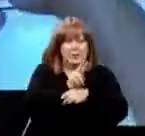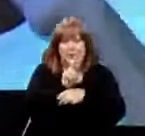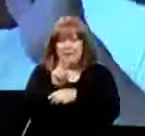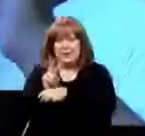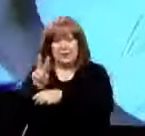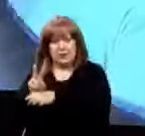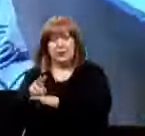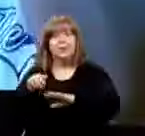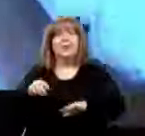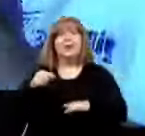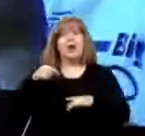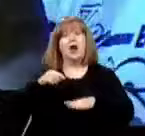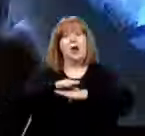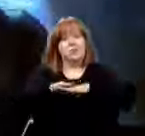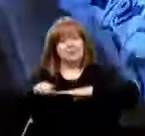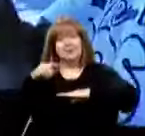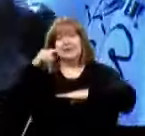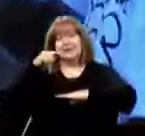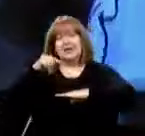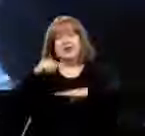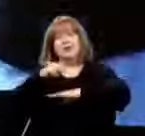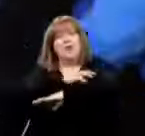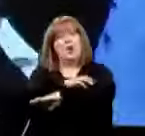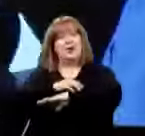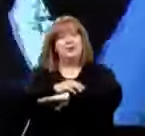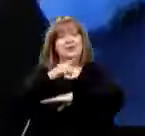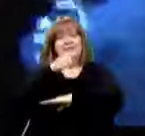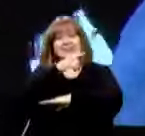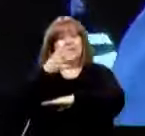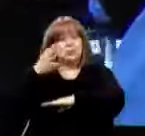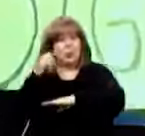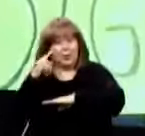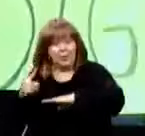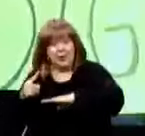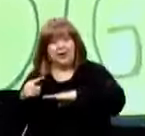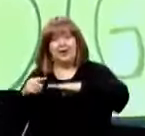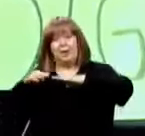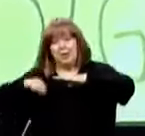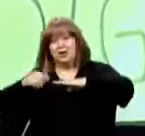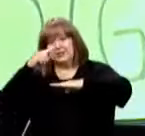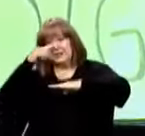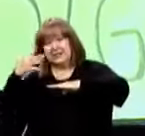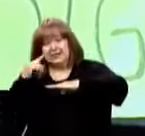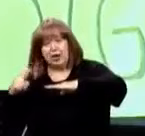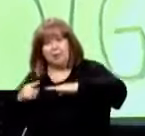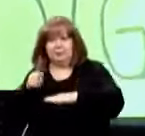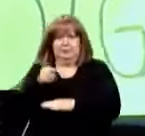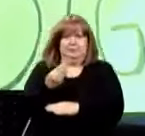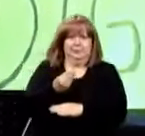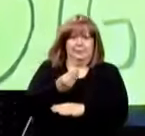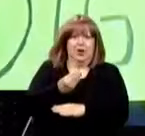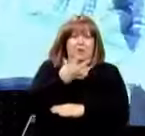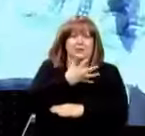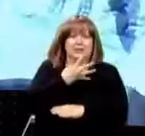encima de los 75, 80 mil pesos y la de la pobreza 150 mil pesos. Imaginemos entonces qué cierto es